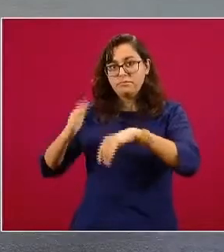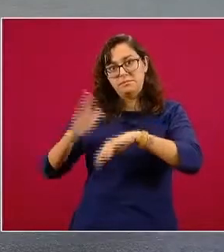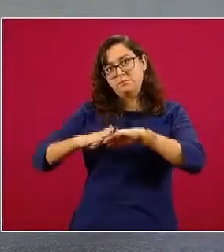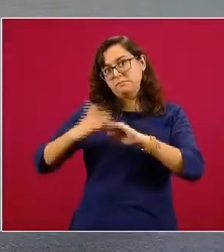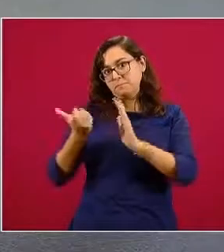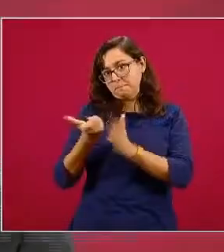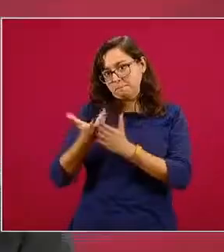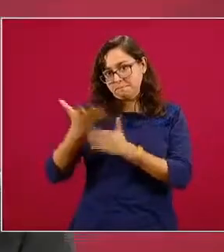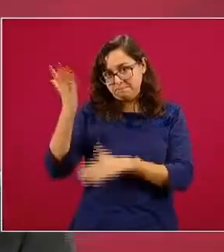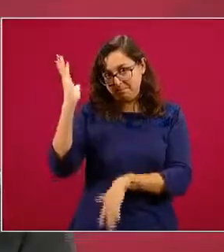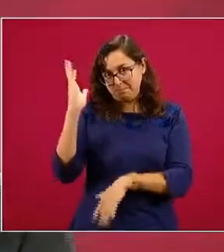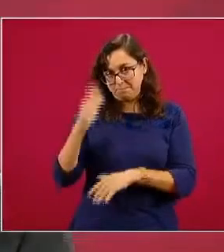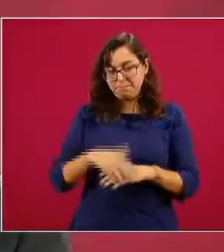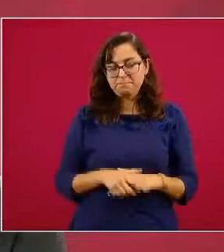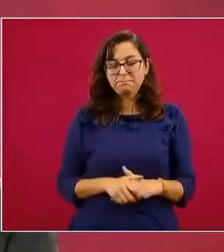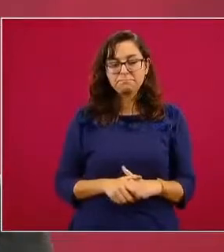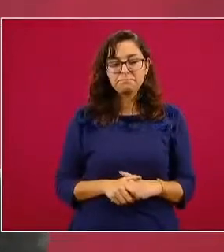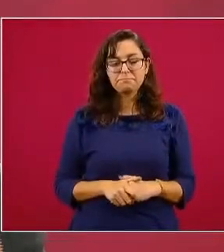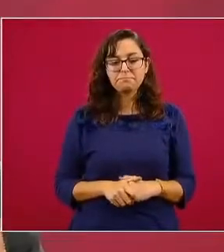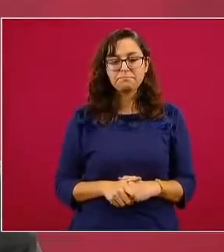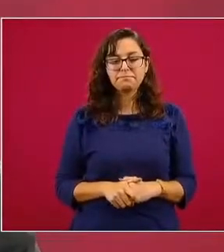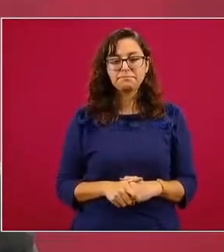en distintos otros precios.